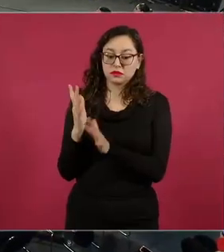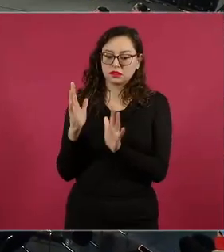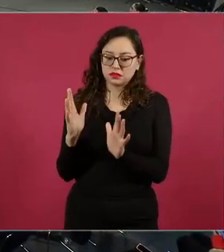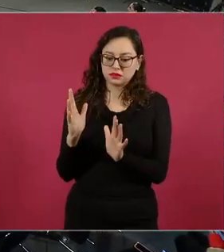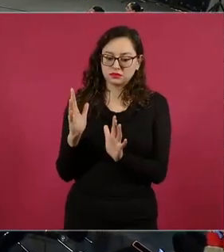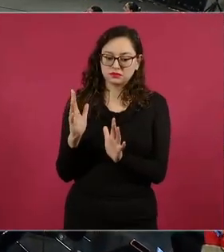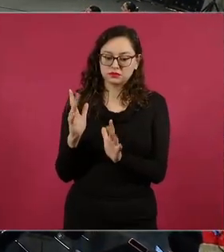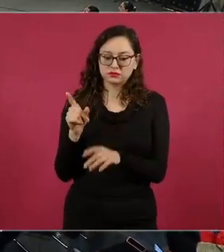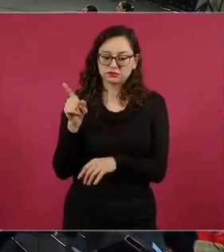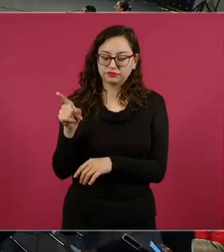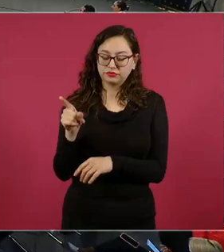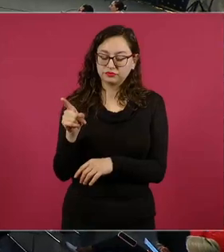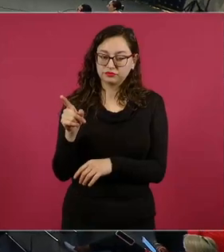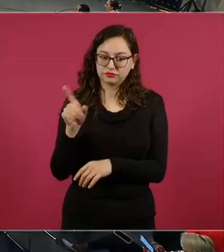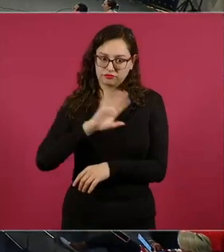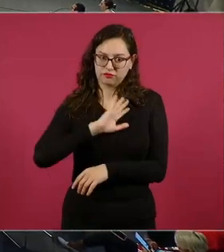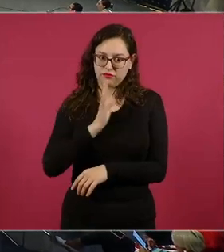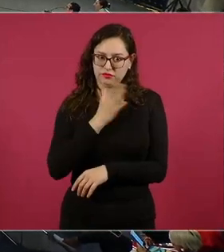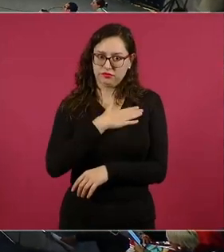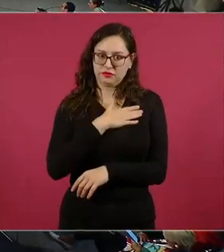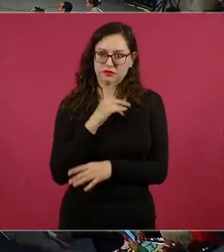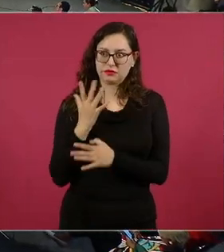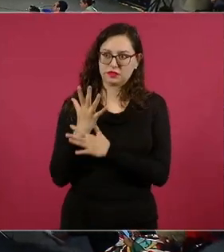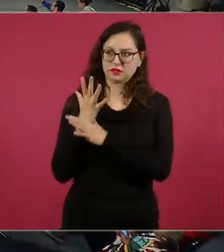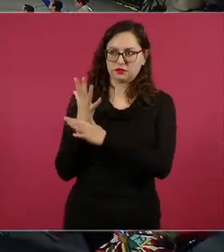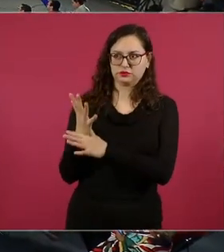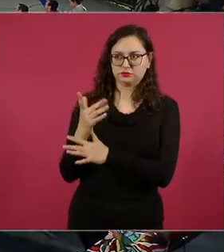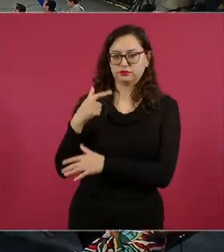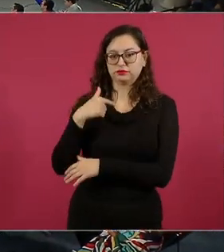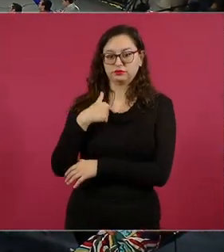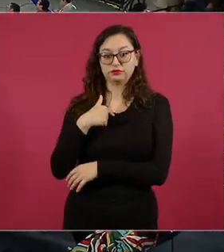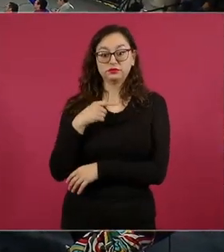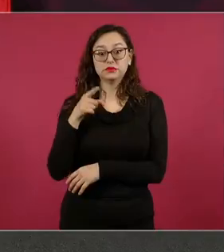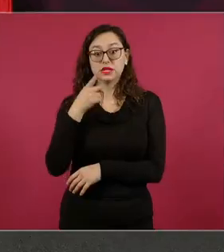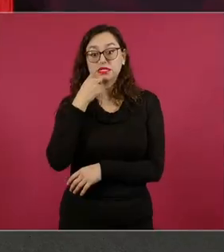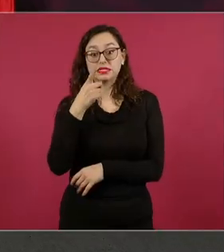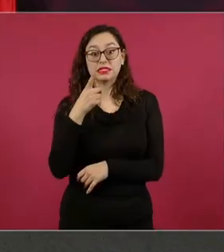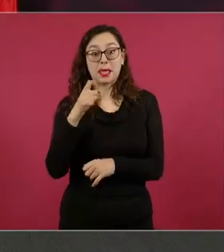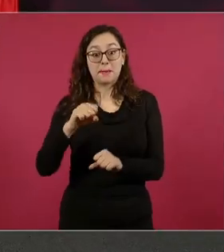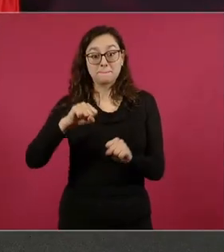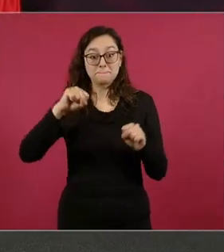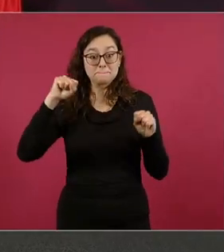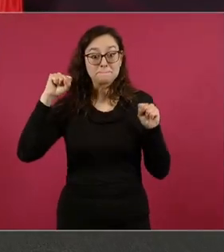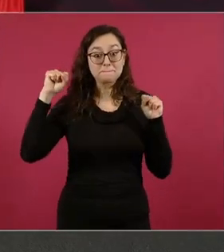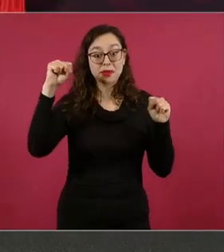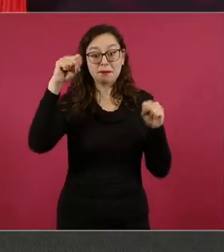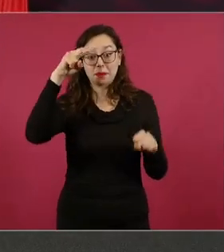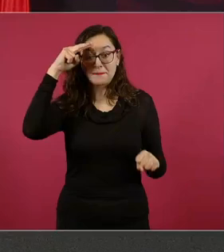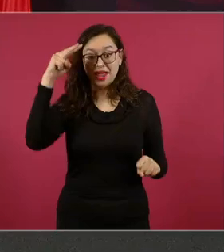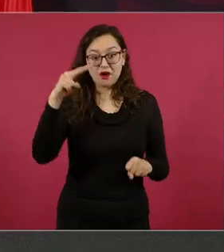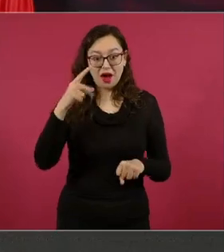repetir, pero es ¡viva México! Ya,